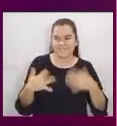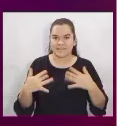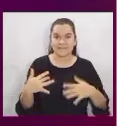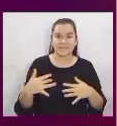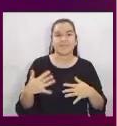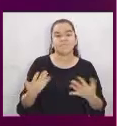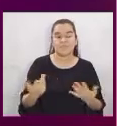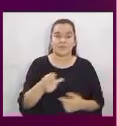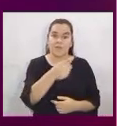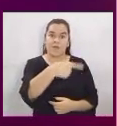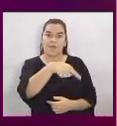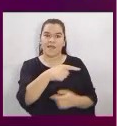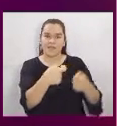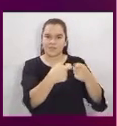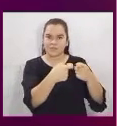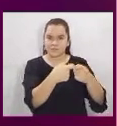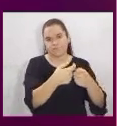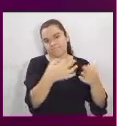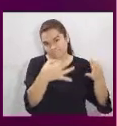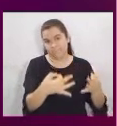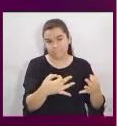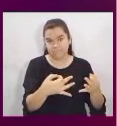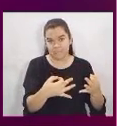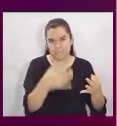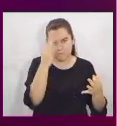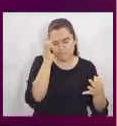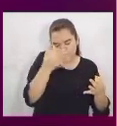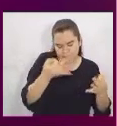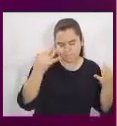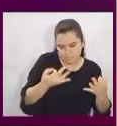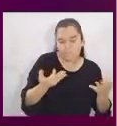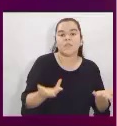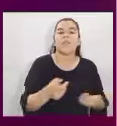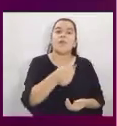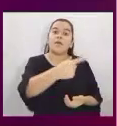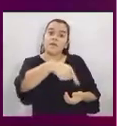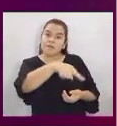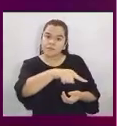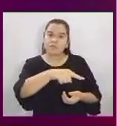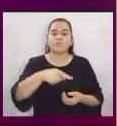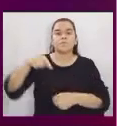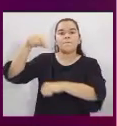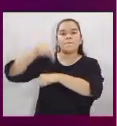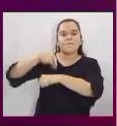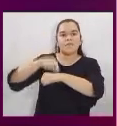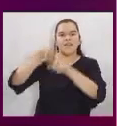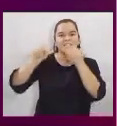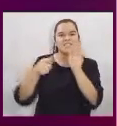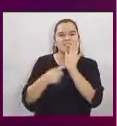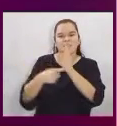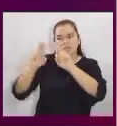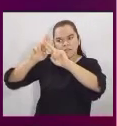estaban realmente muy entusiasmados y por supuesto la fundación con todo el criterio, con mayor